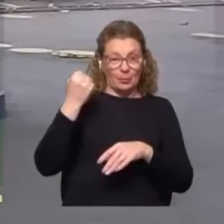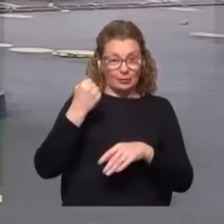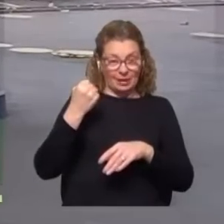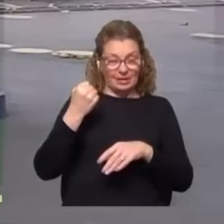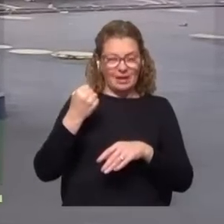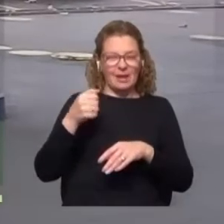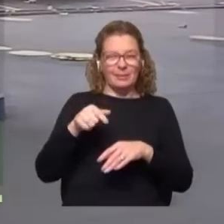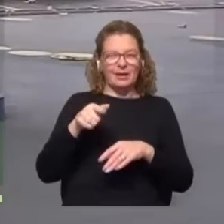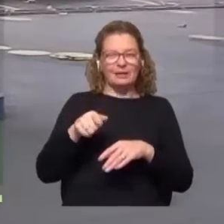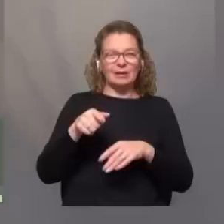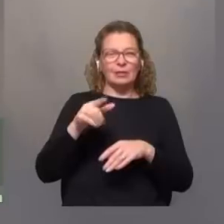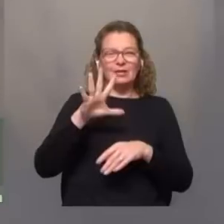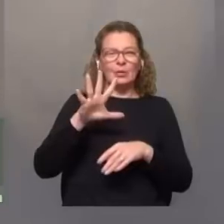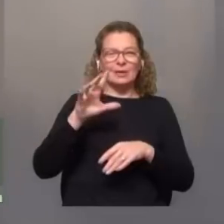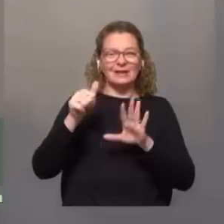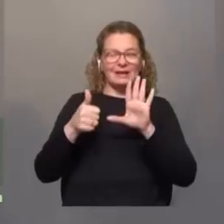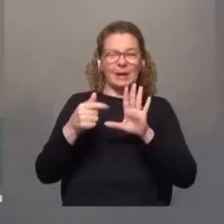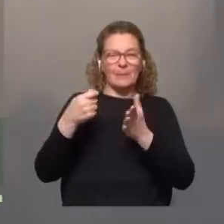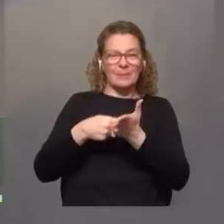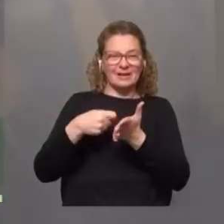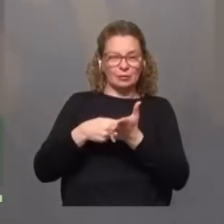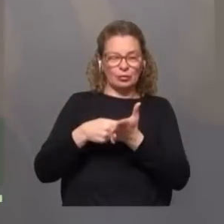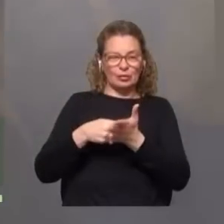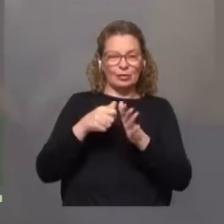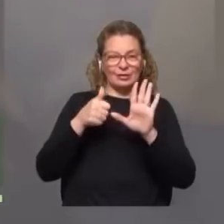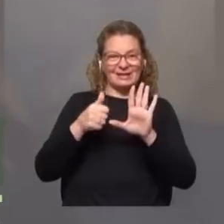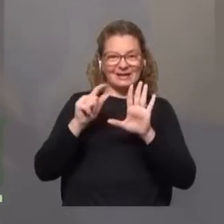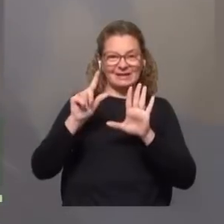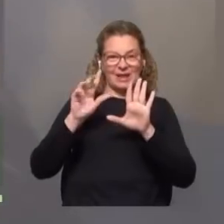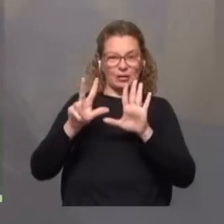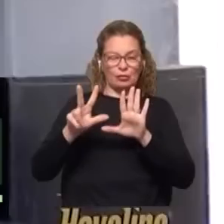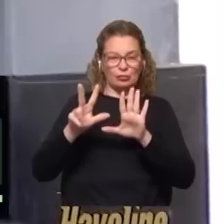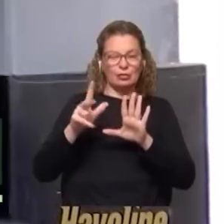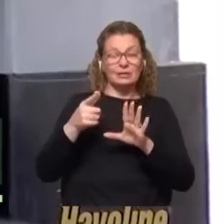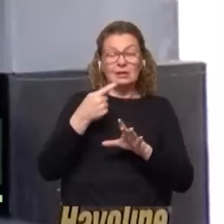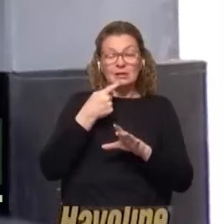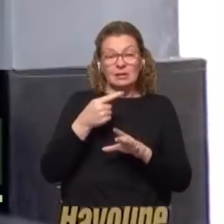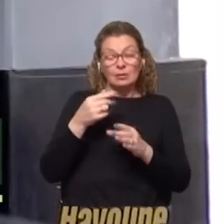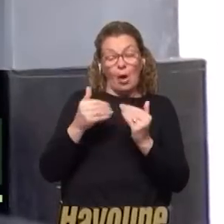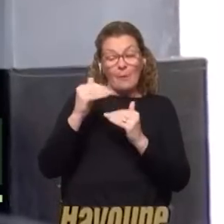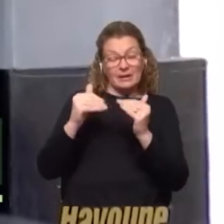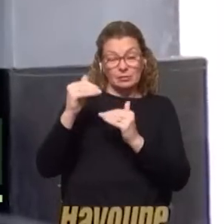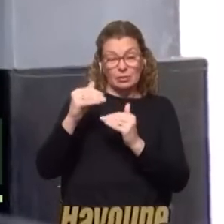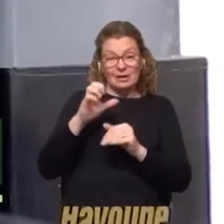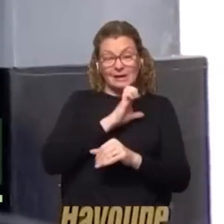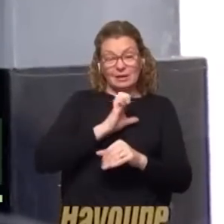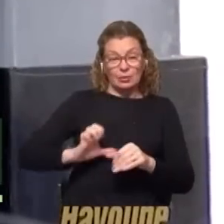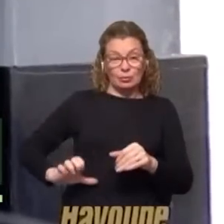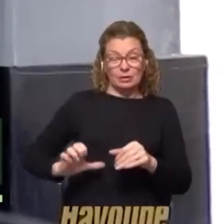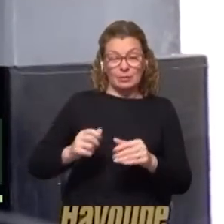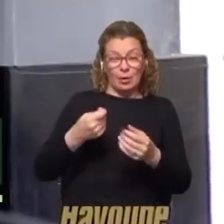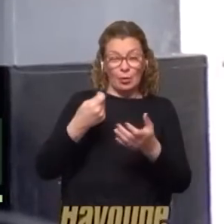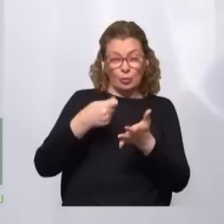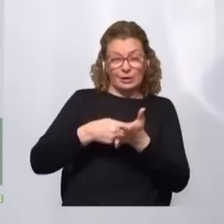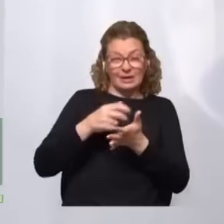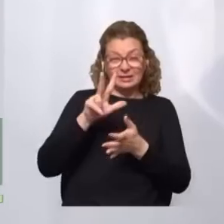pasaría a costar 56 pesos con 68 centésimos sí se confirmaran estos aumentos el poder ejecutivo ajustaría la